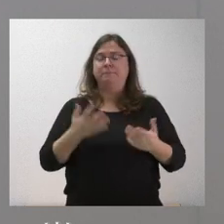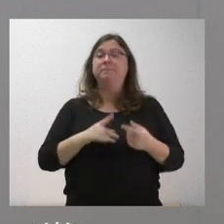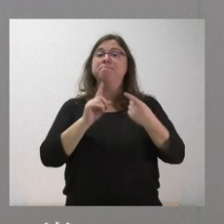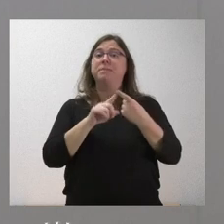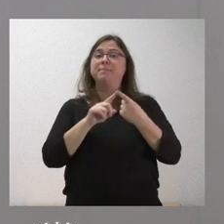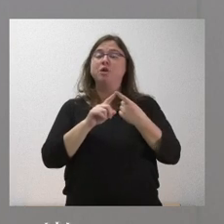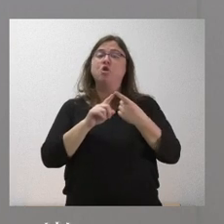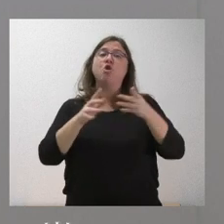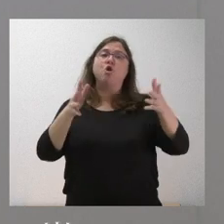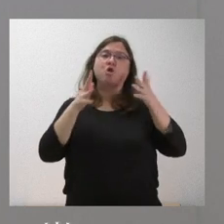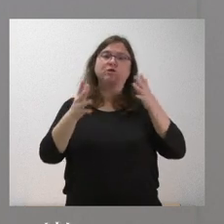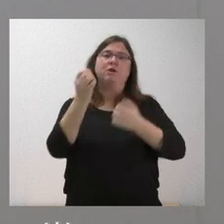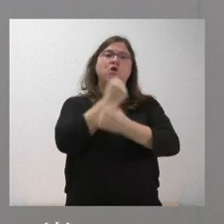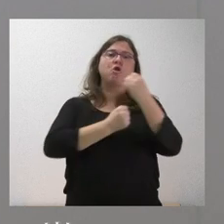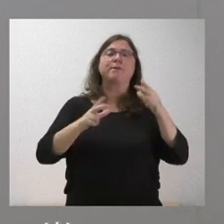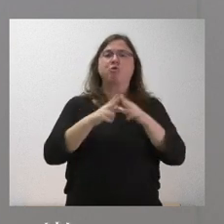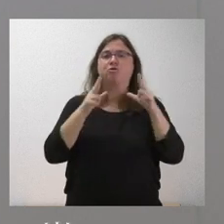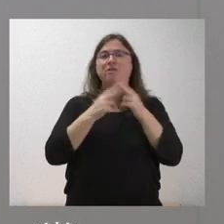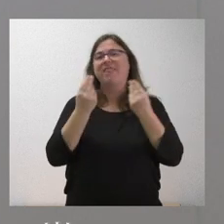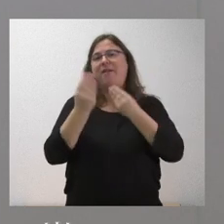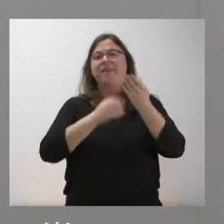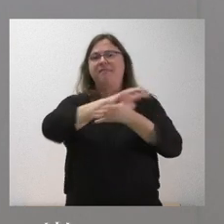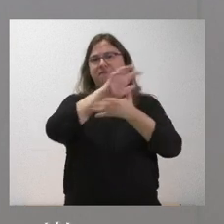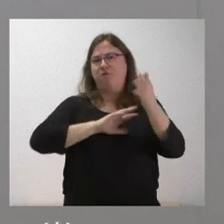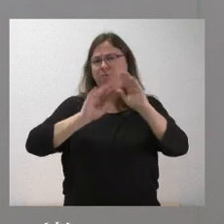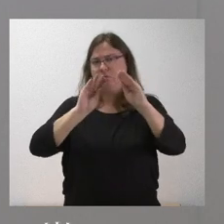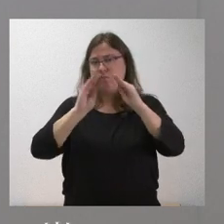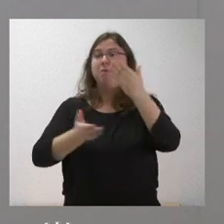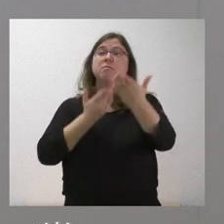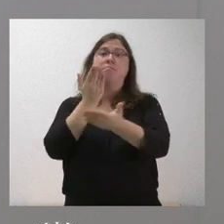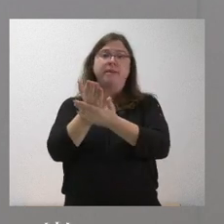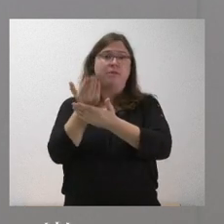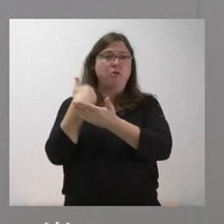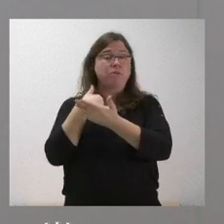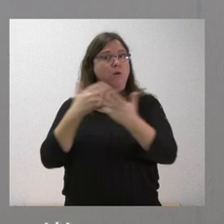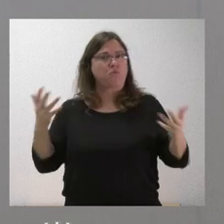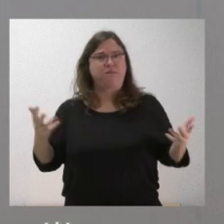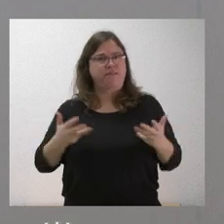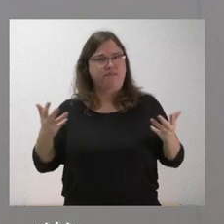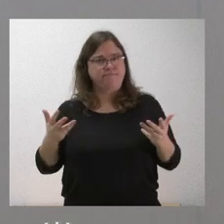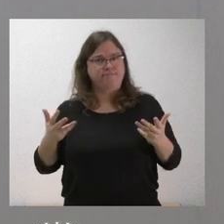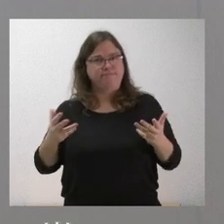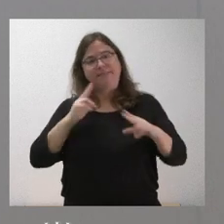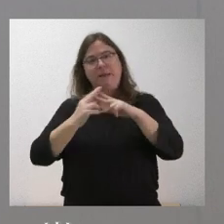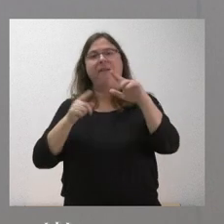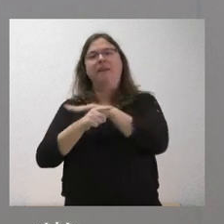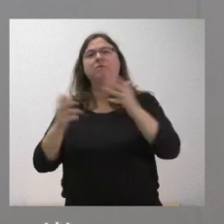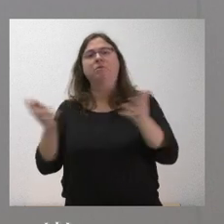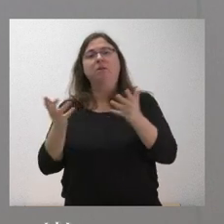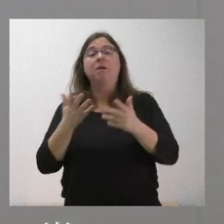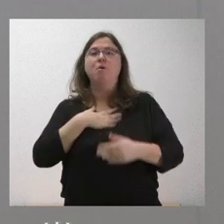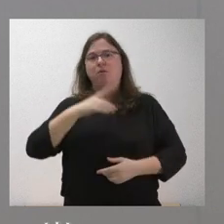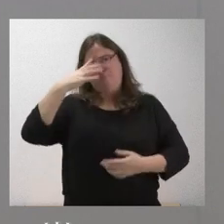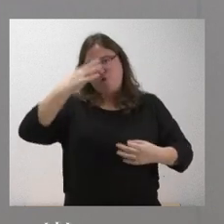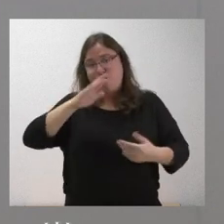consejo económico y social que tiene que formular su informe lo hemos pedido por trámite de urgencia porque lógicamente no lo hemos podido